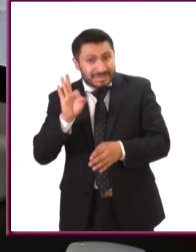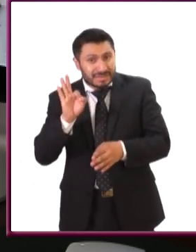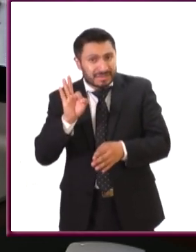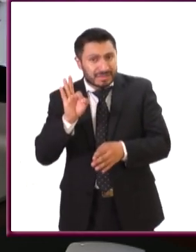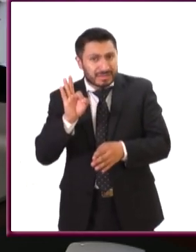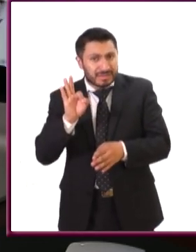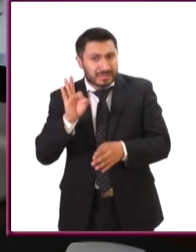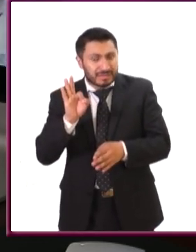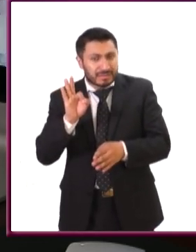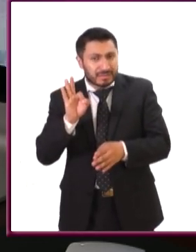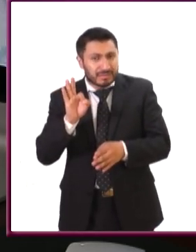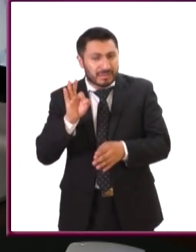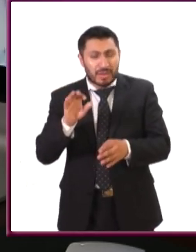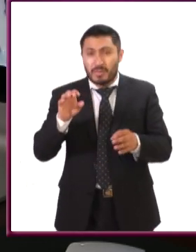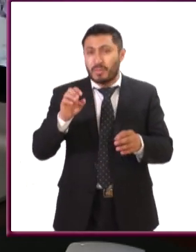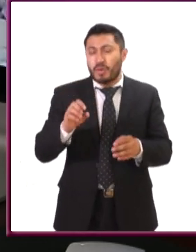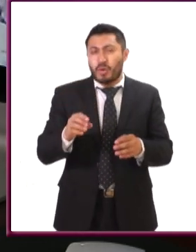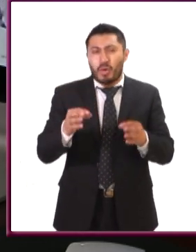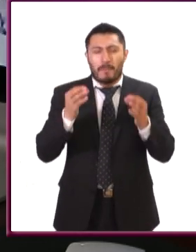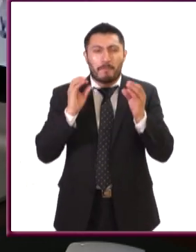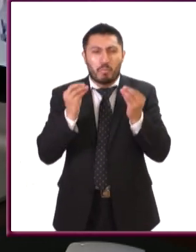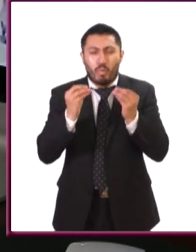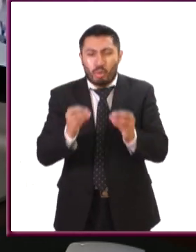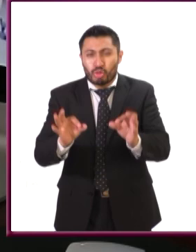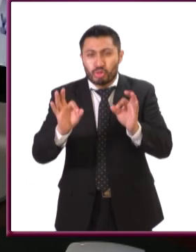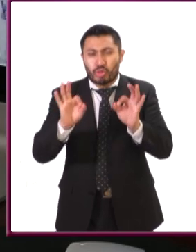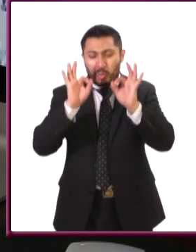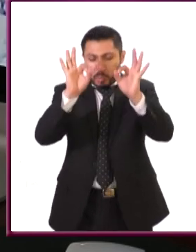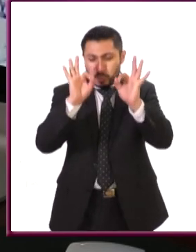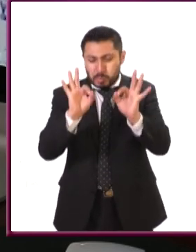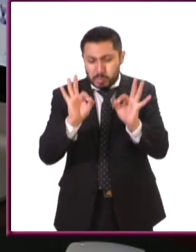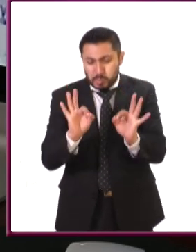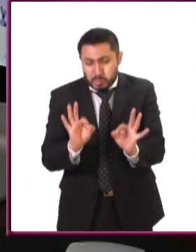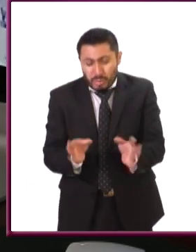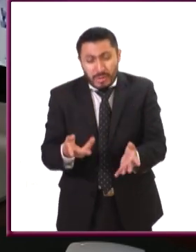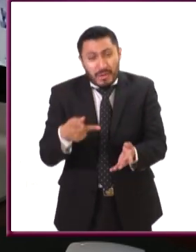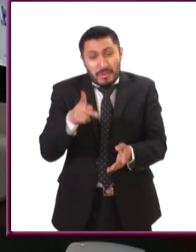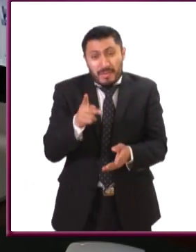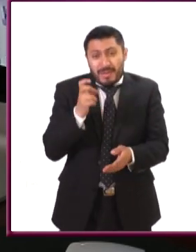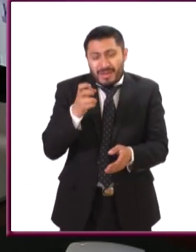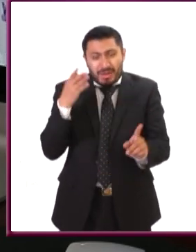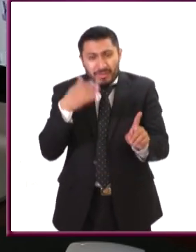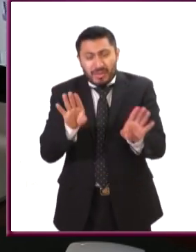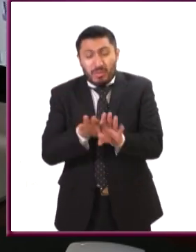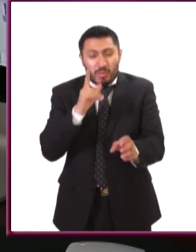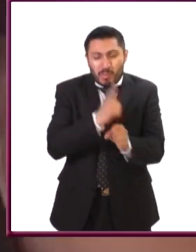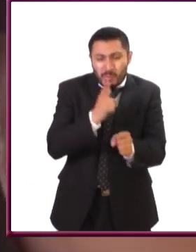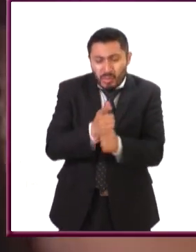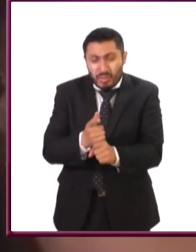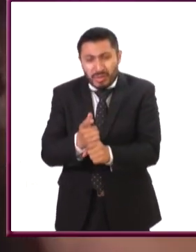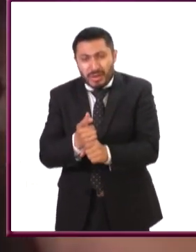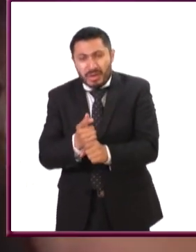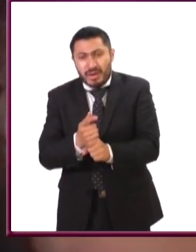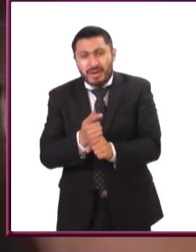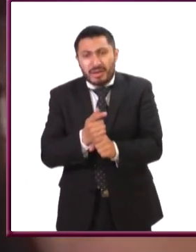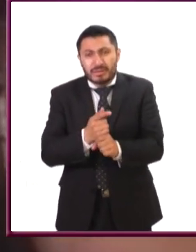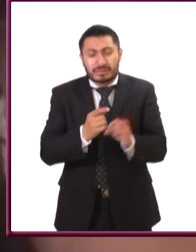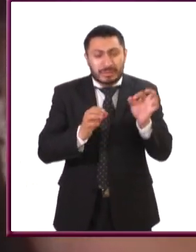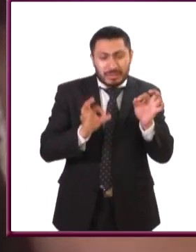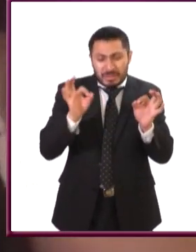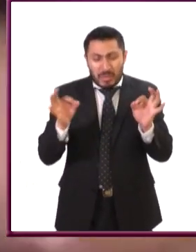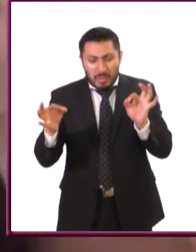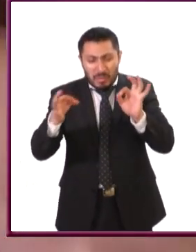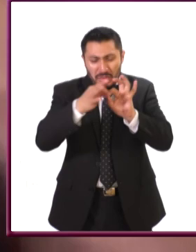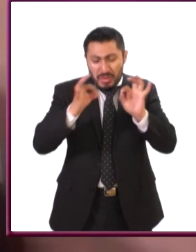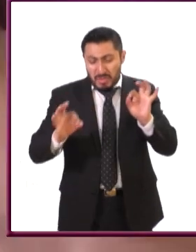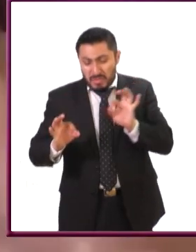puede ser de este tipo de teoría que se llama supersimétrica. Y entonces lo que tratan de hacer es para encontrar partículas nuevas,